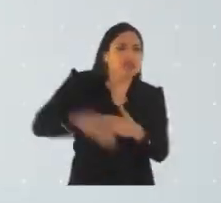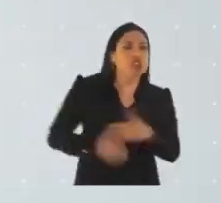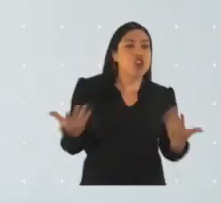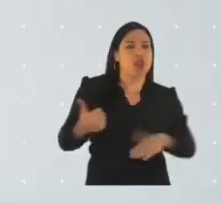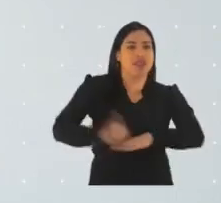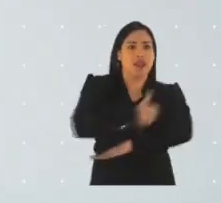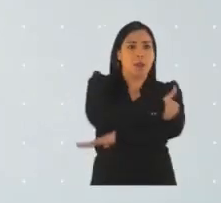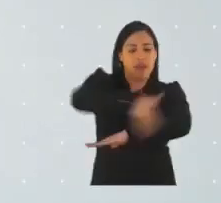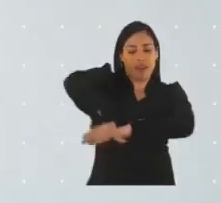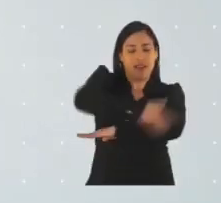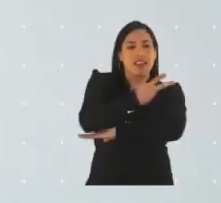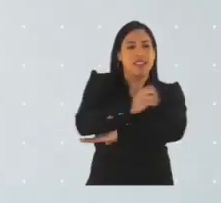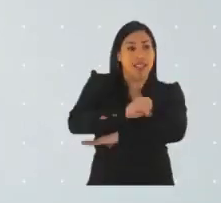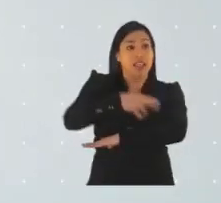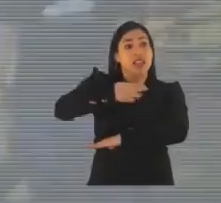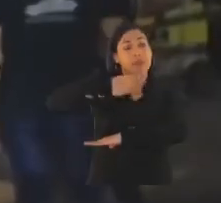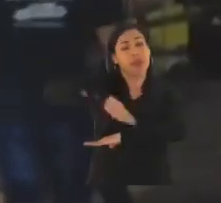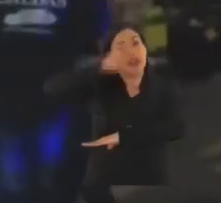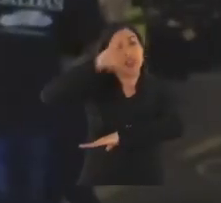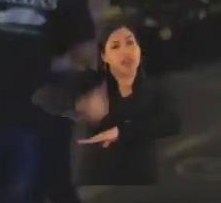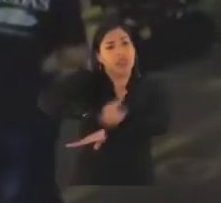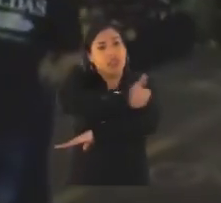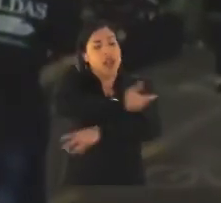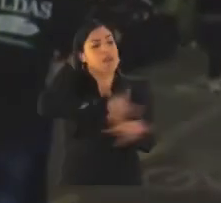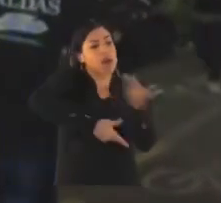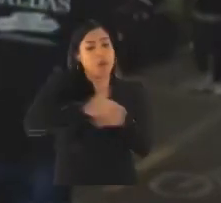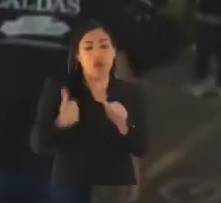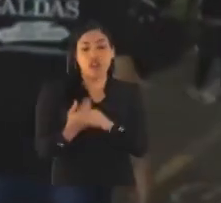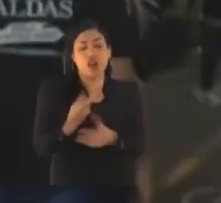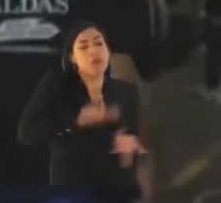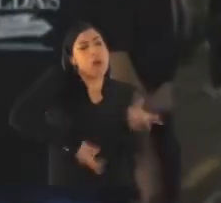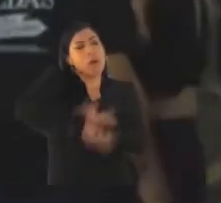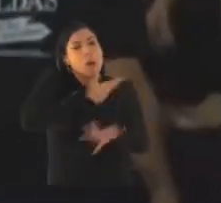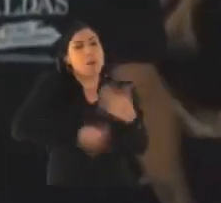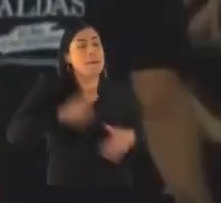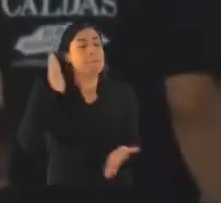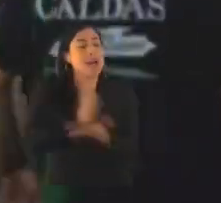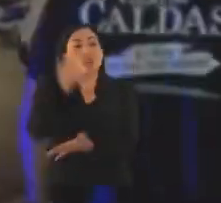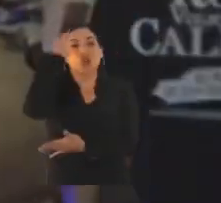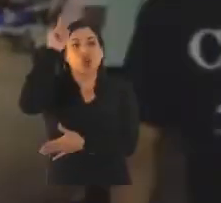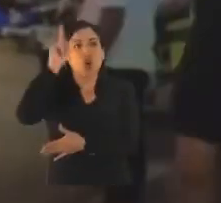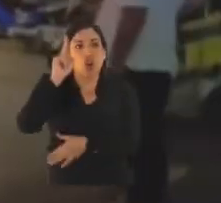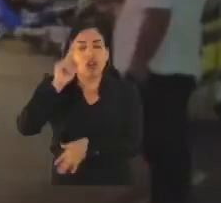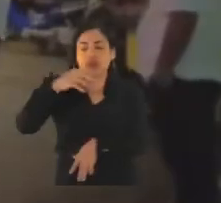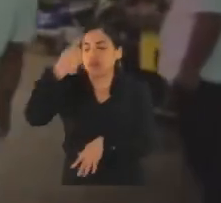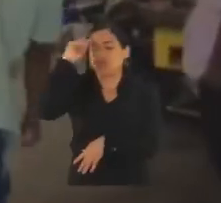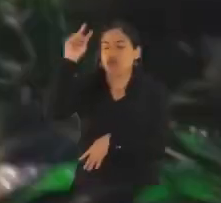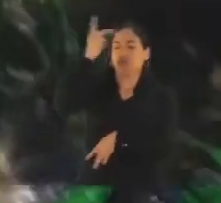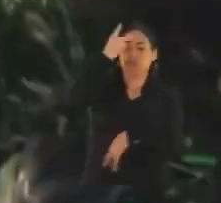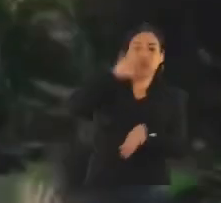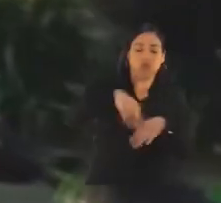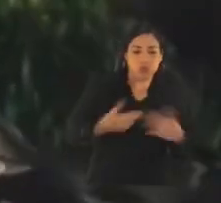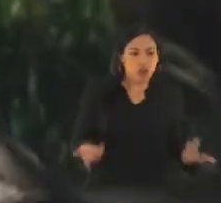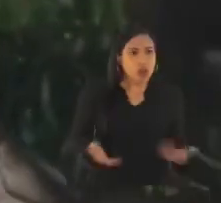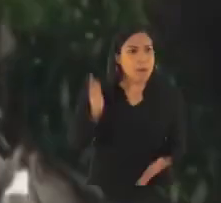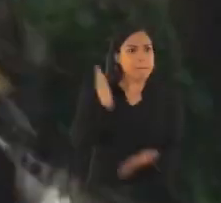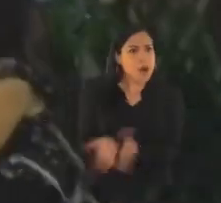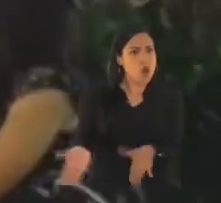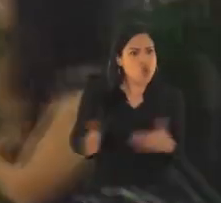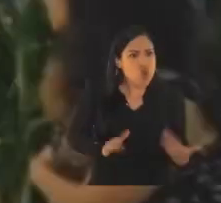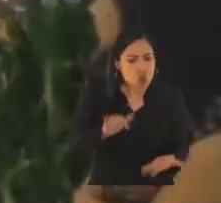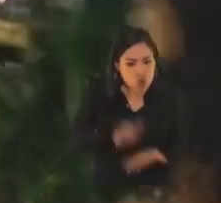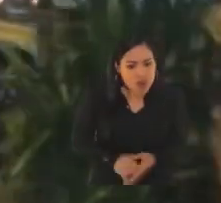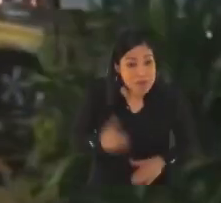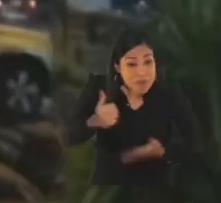la calle 70 en Medellín, departiendo con un acompañante. De un momento a otro se desplomó en la mesa y falleció justo